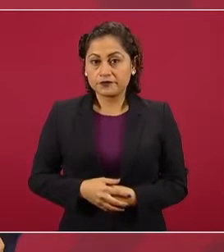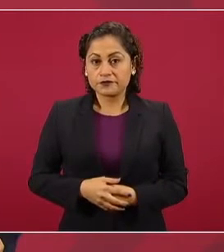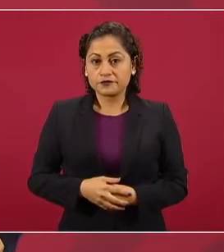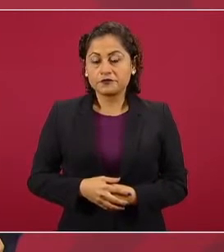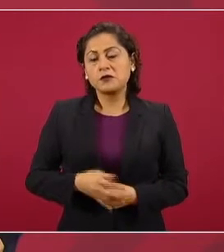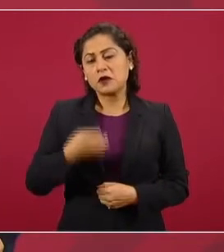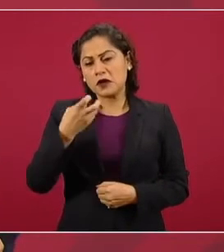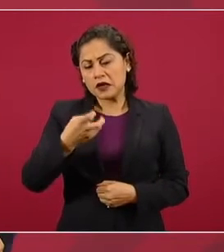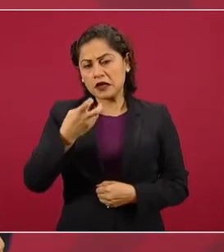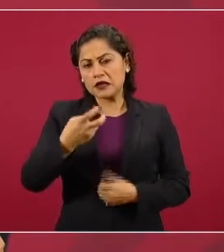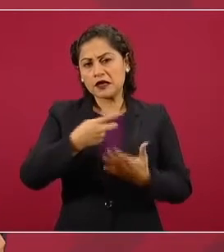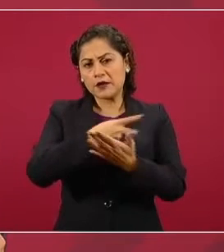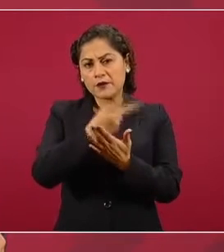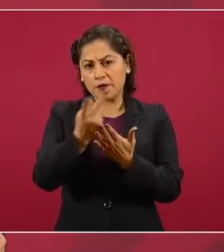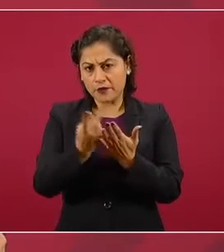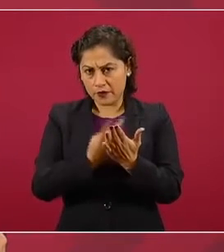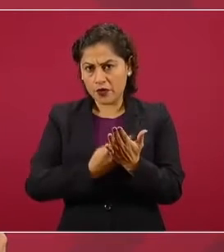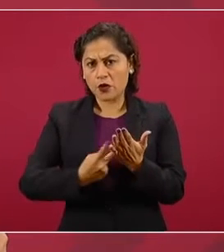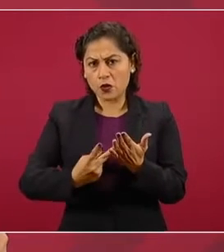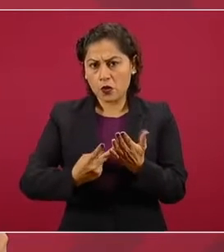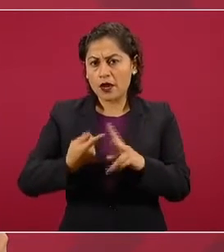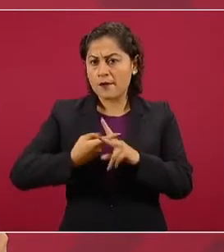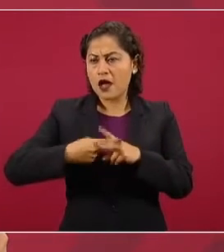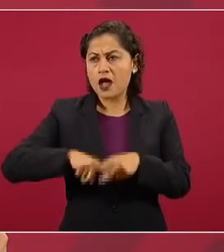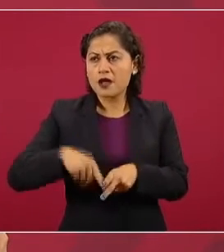en el